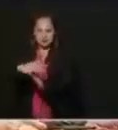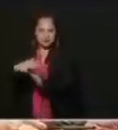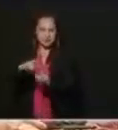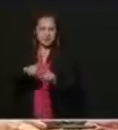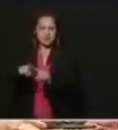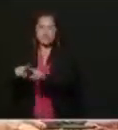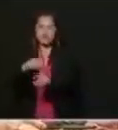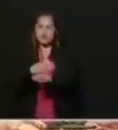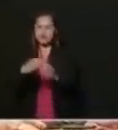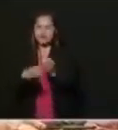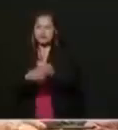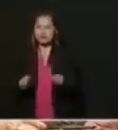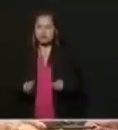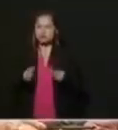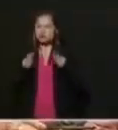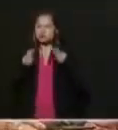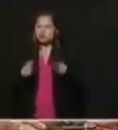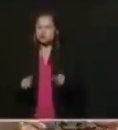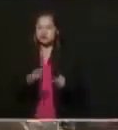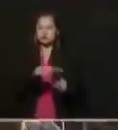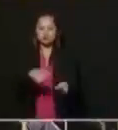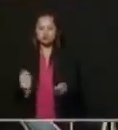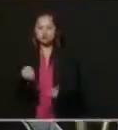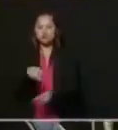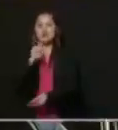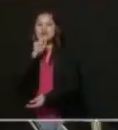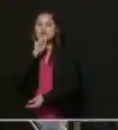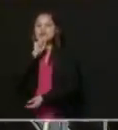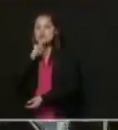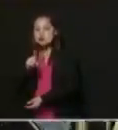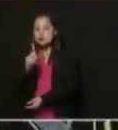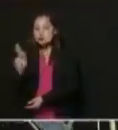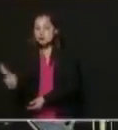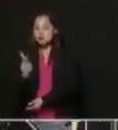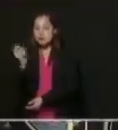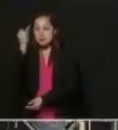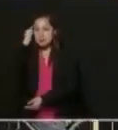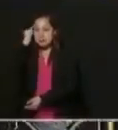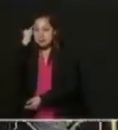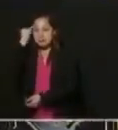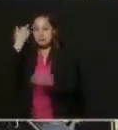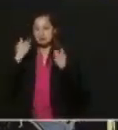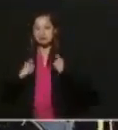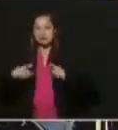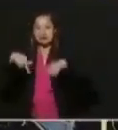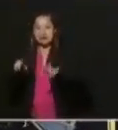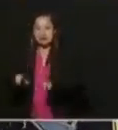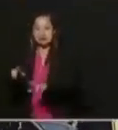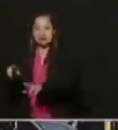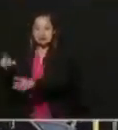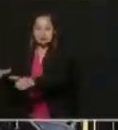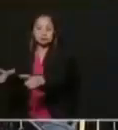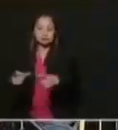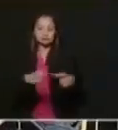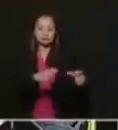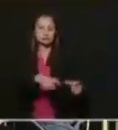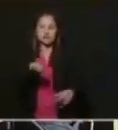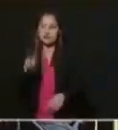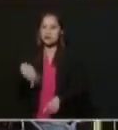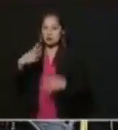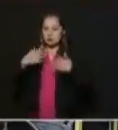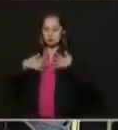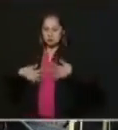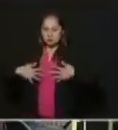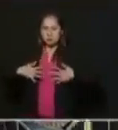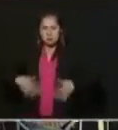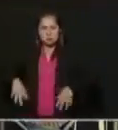presentes. Tanto... Y los representantes de los pueblos indígenas que, oye, también dieron ese bastón de mando. Y qué colorido sus trajes. Uno dice,